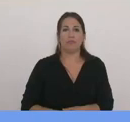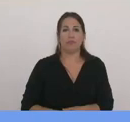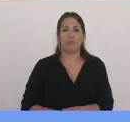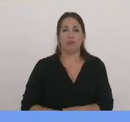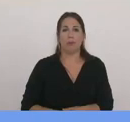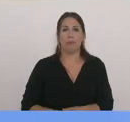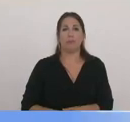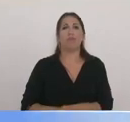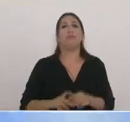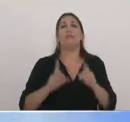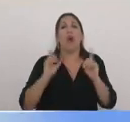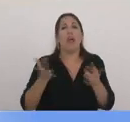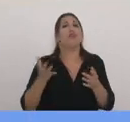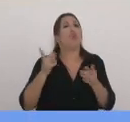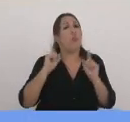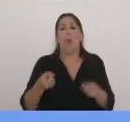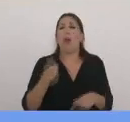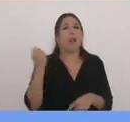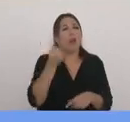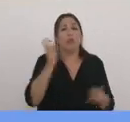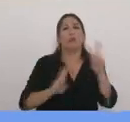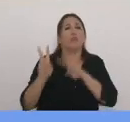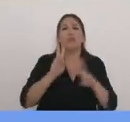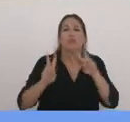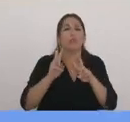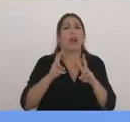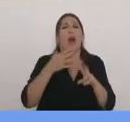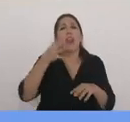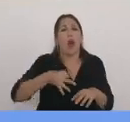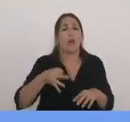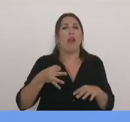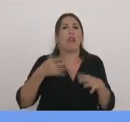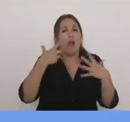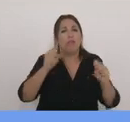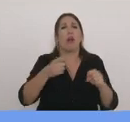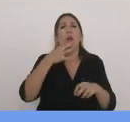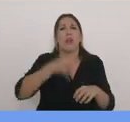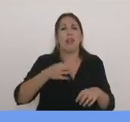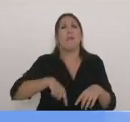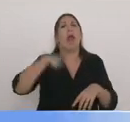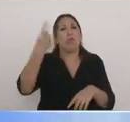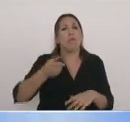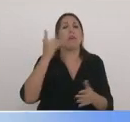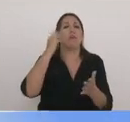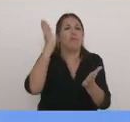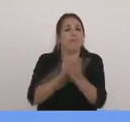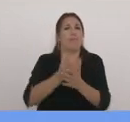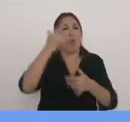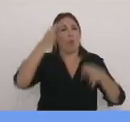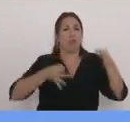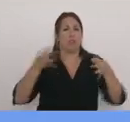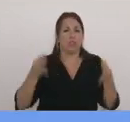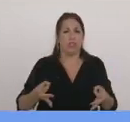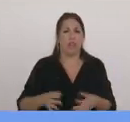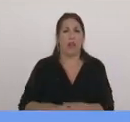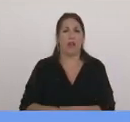en buscar la verdad para luego lograr la justicia. Todas